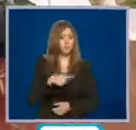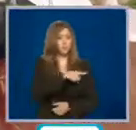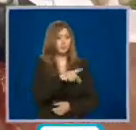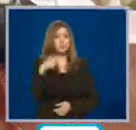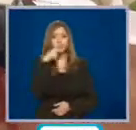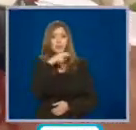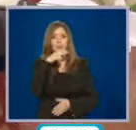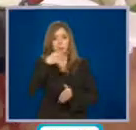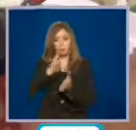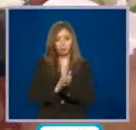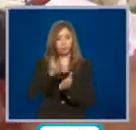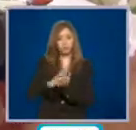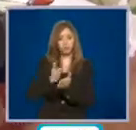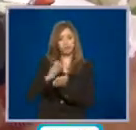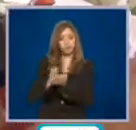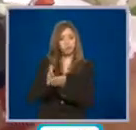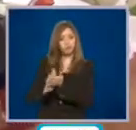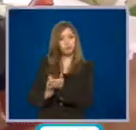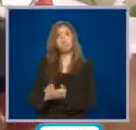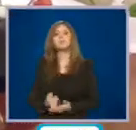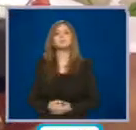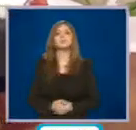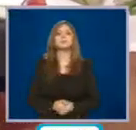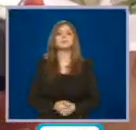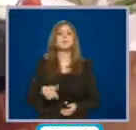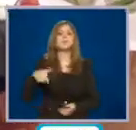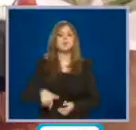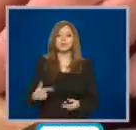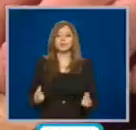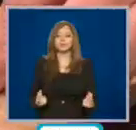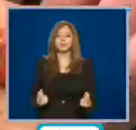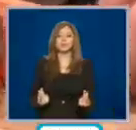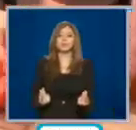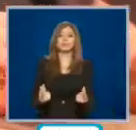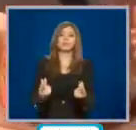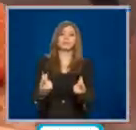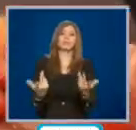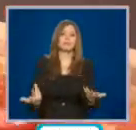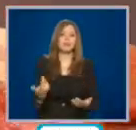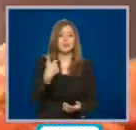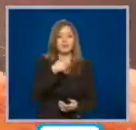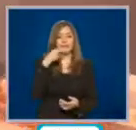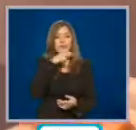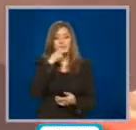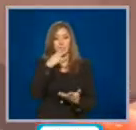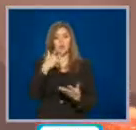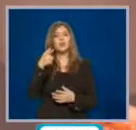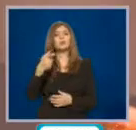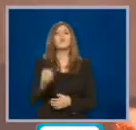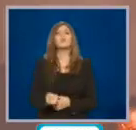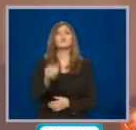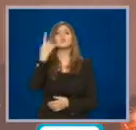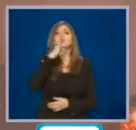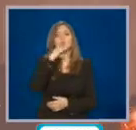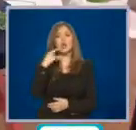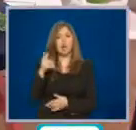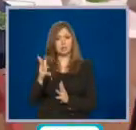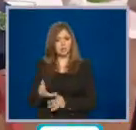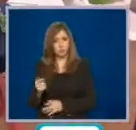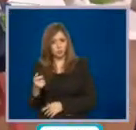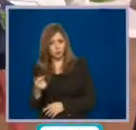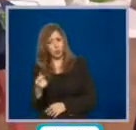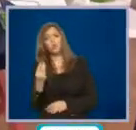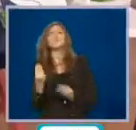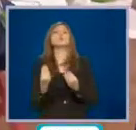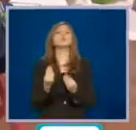velocidad. Ahí están. Sí, él ¿A ante, quién andan apresurando, ante chef? todo, muy ágil, chef. ¿Cuánto chile, compañeros? ¿Cuánto chile? Mucho.